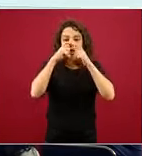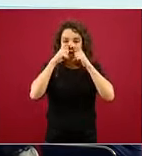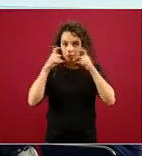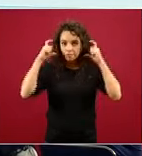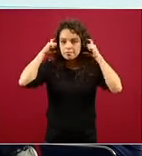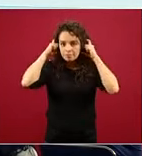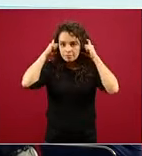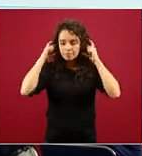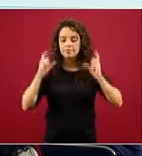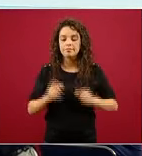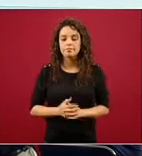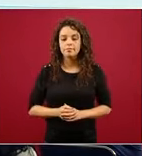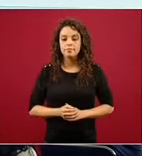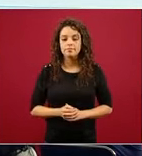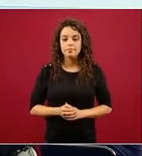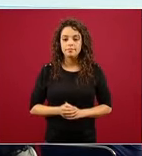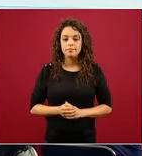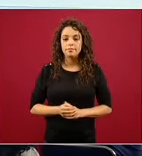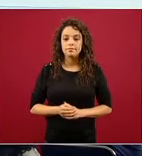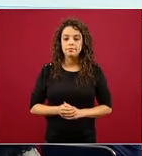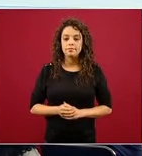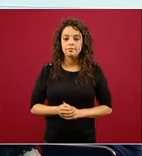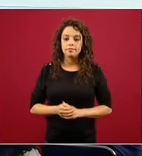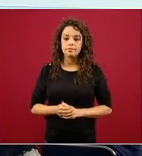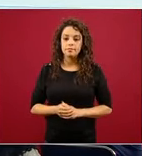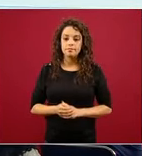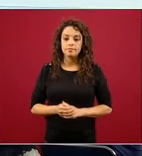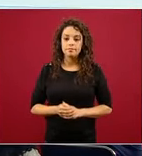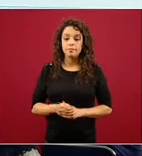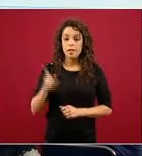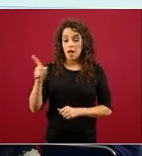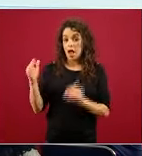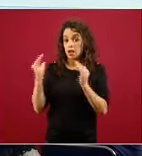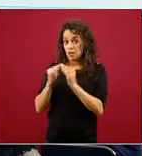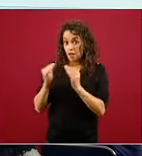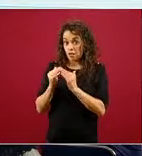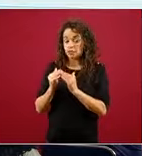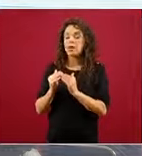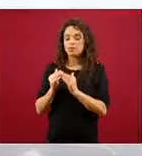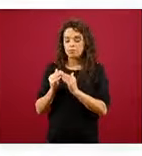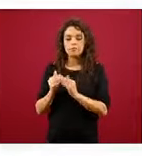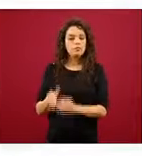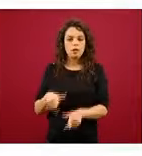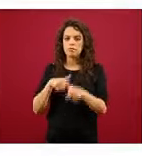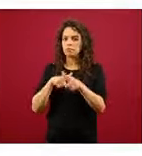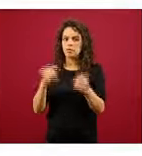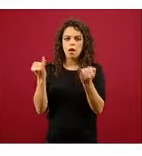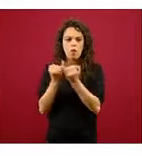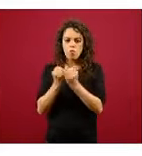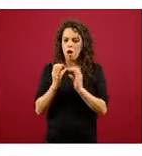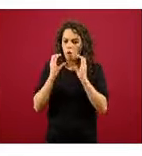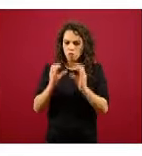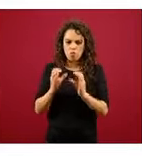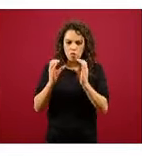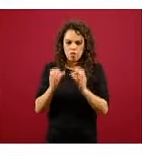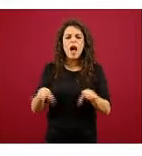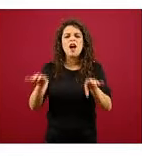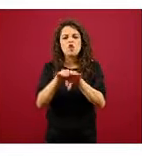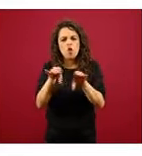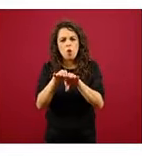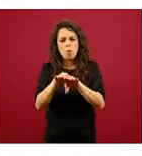También es importante que en casa continúen haciendo todas las medidas que corresponden. ¿Qué podemos hacer en casa? Bueno, pues en